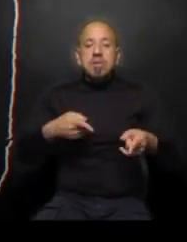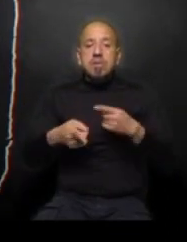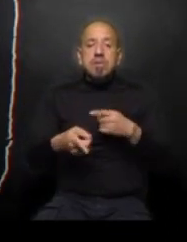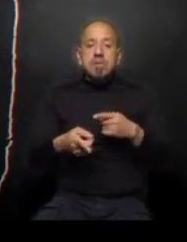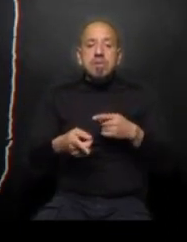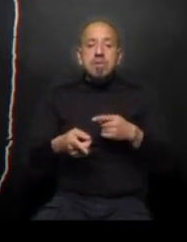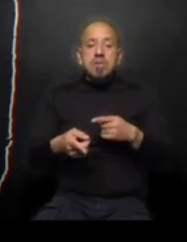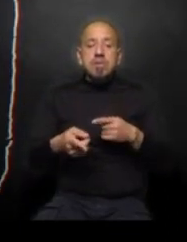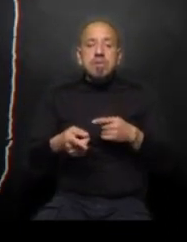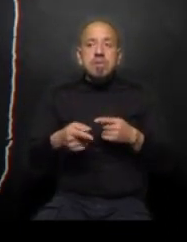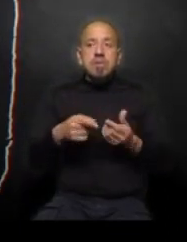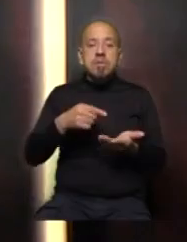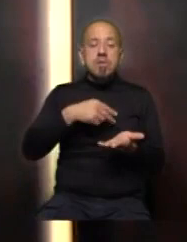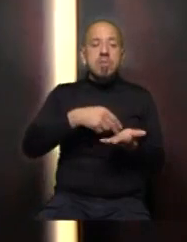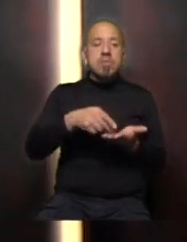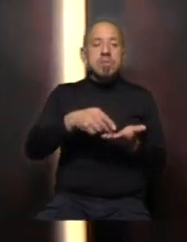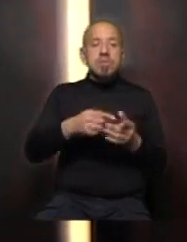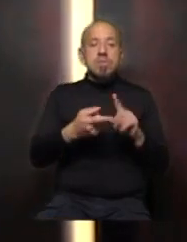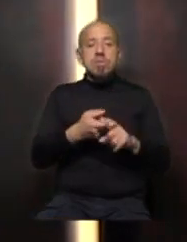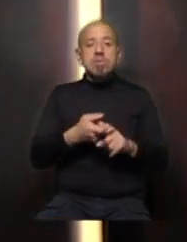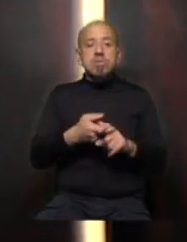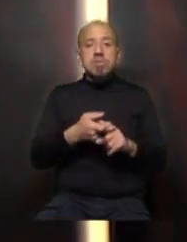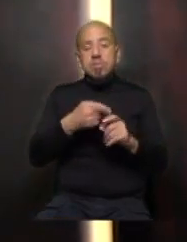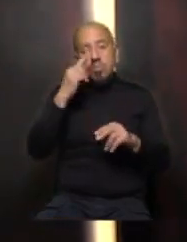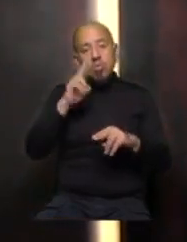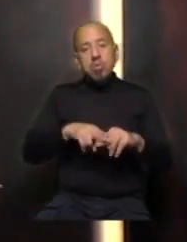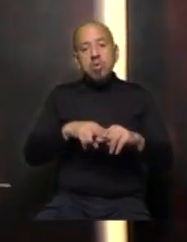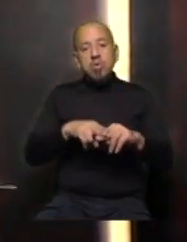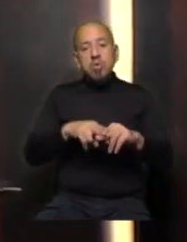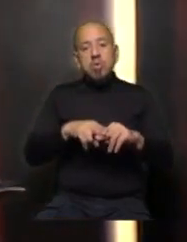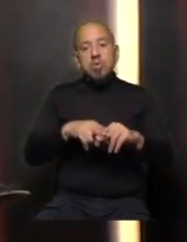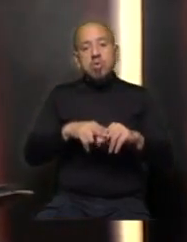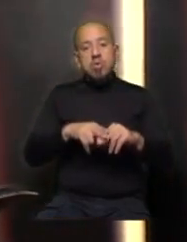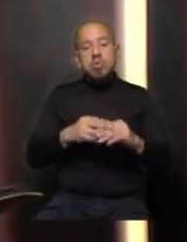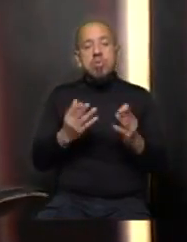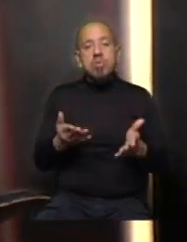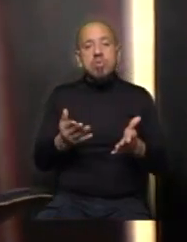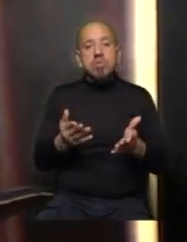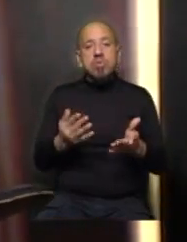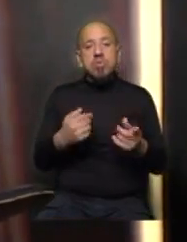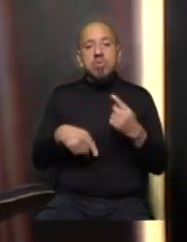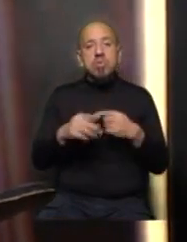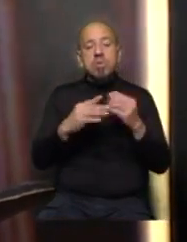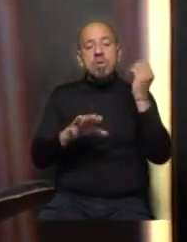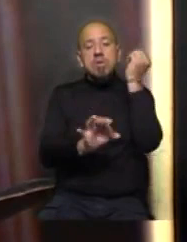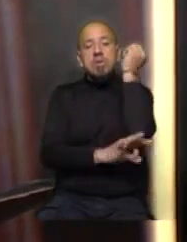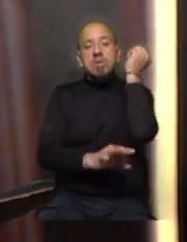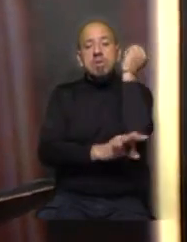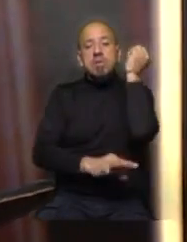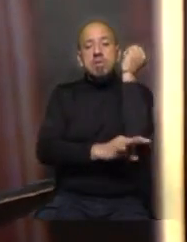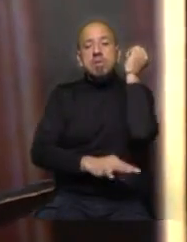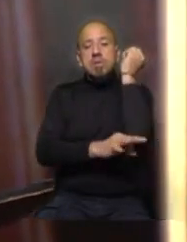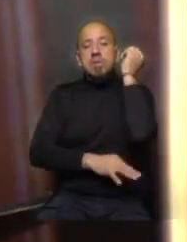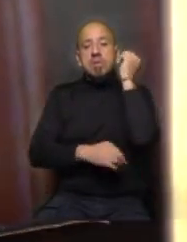pasos de Jordán Alicia murió por fin la sirvienta que entró después a